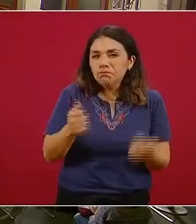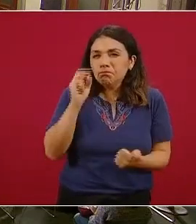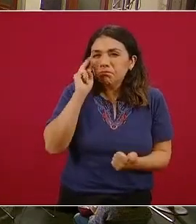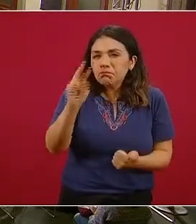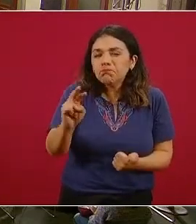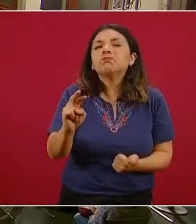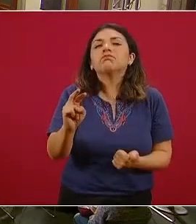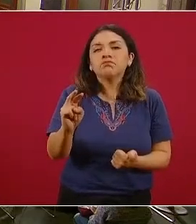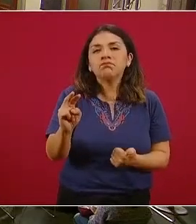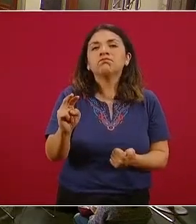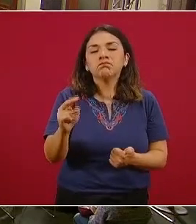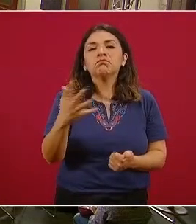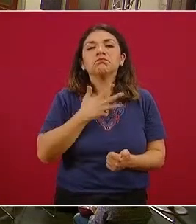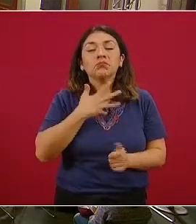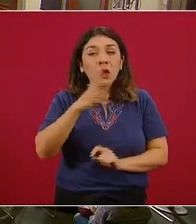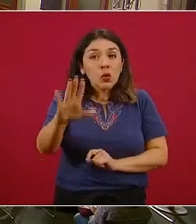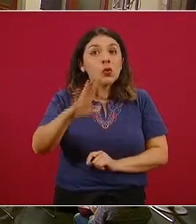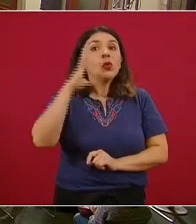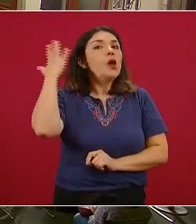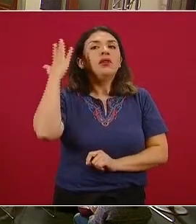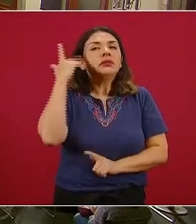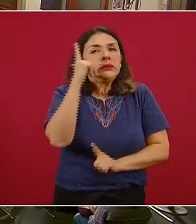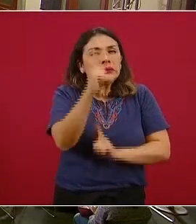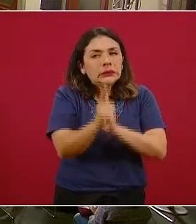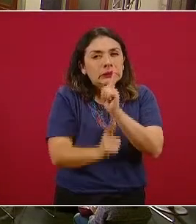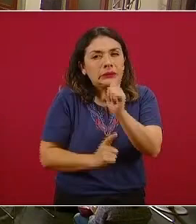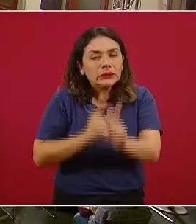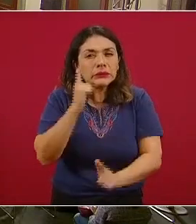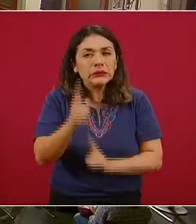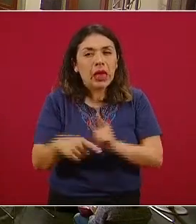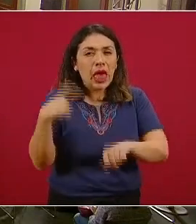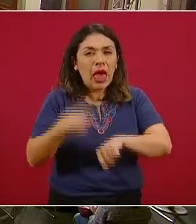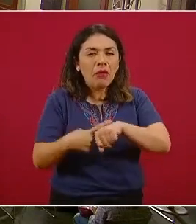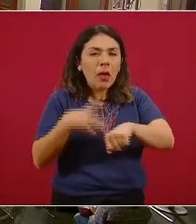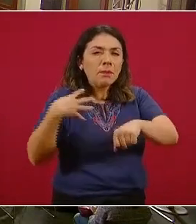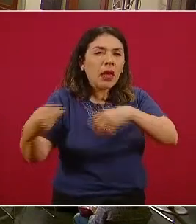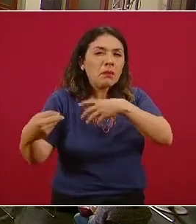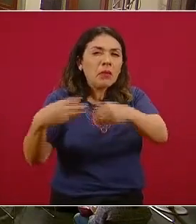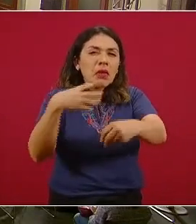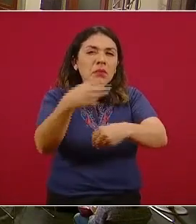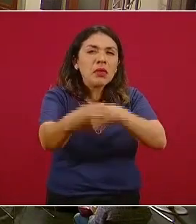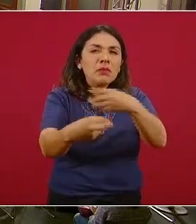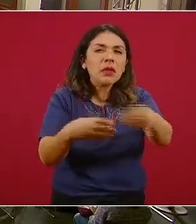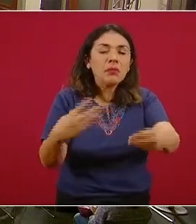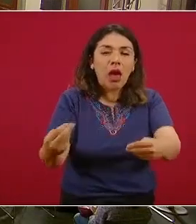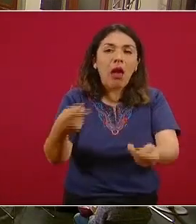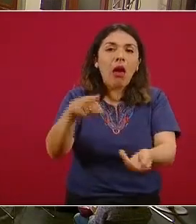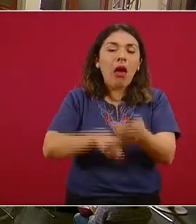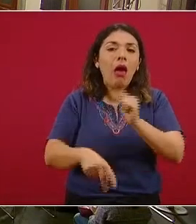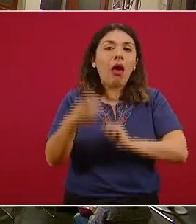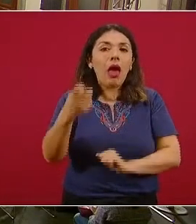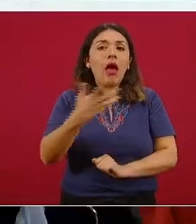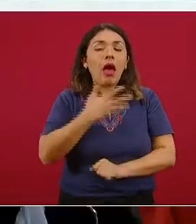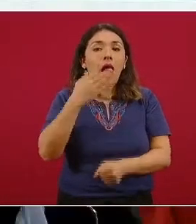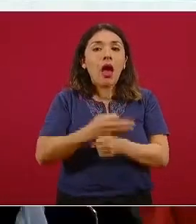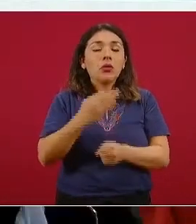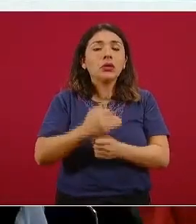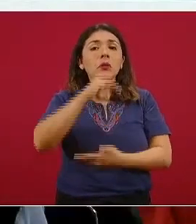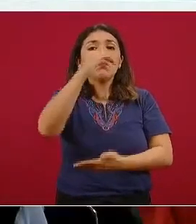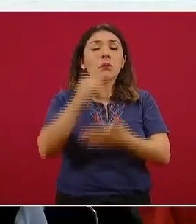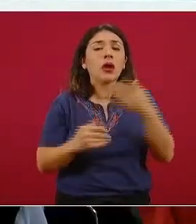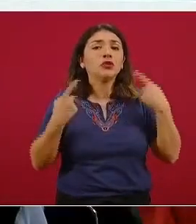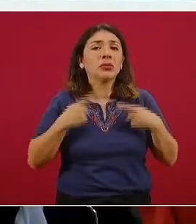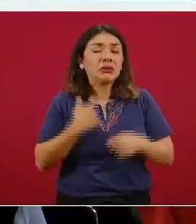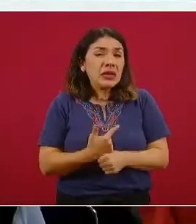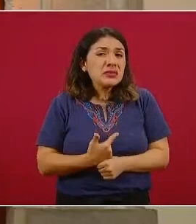de la desaceleración de la epidemia y en este caso específico o más importante que tenemos menos casos graves que en